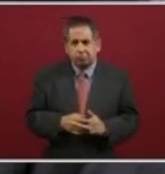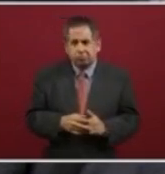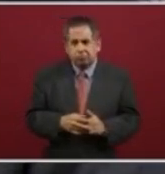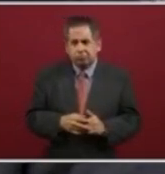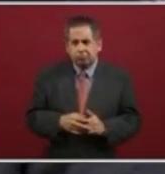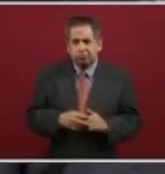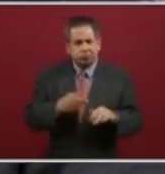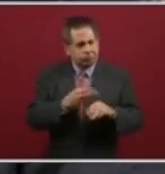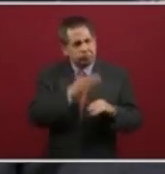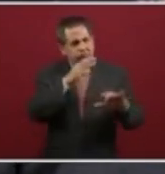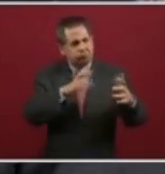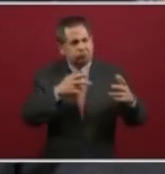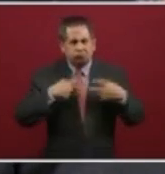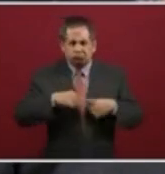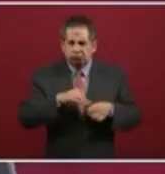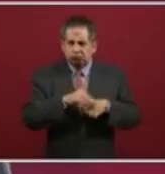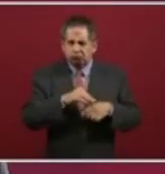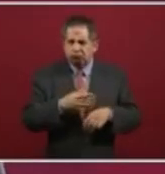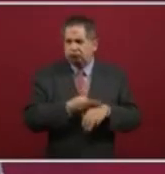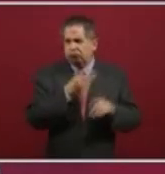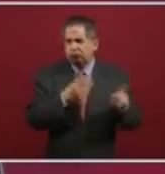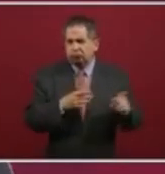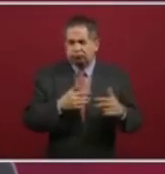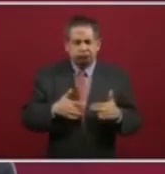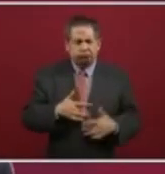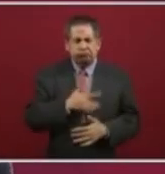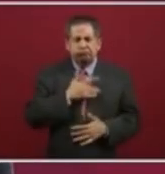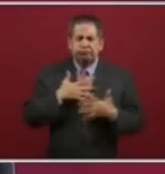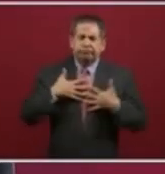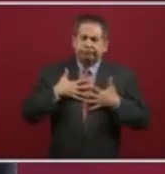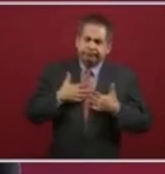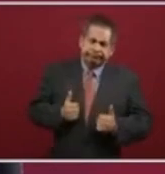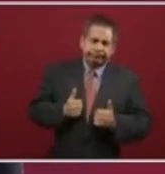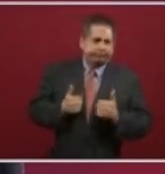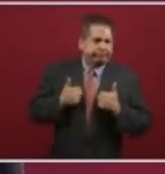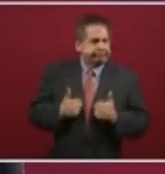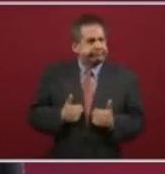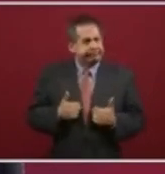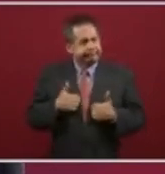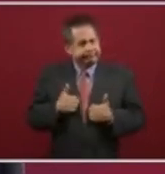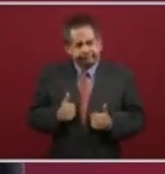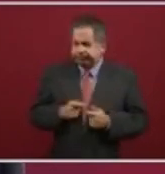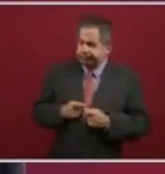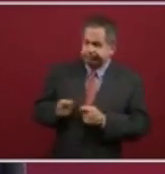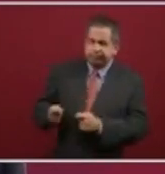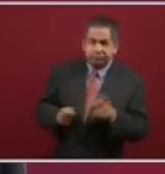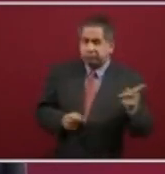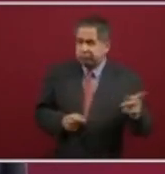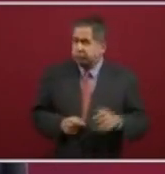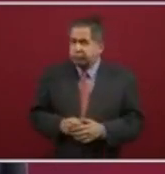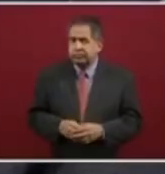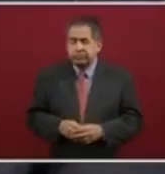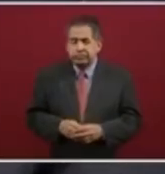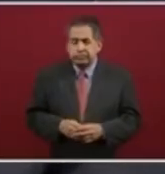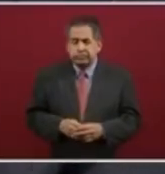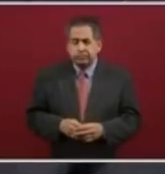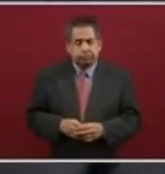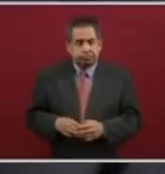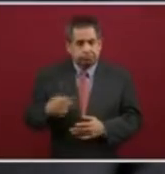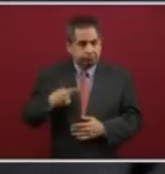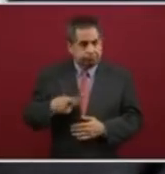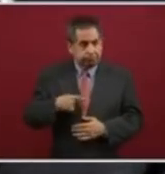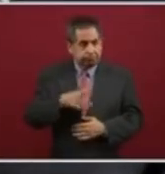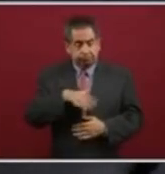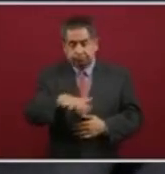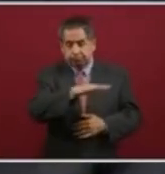muy humano sobre la orden de un tribunal federal de frenar las obras del nuevo